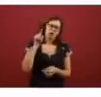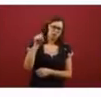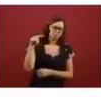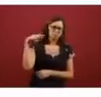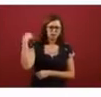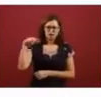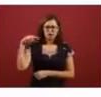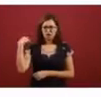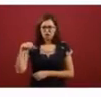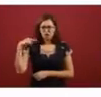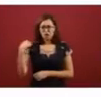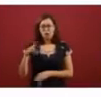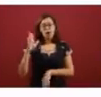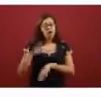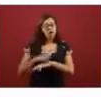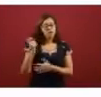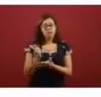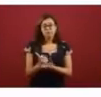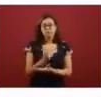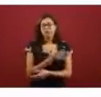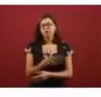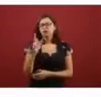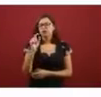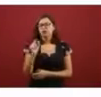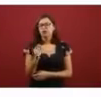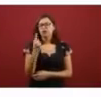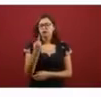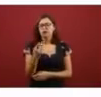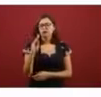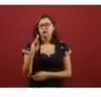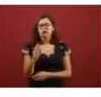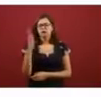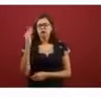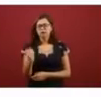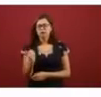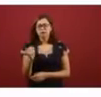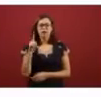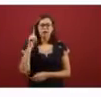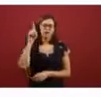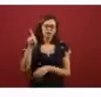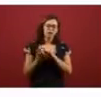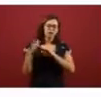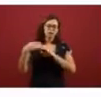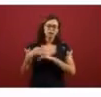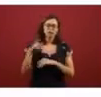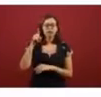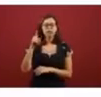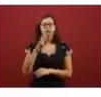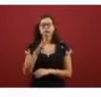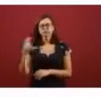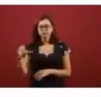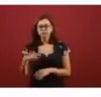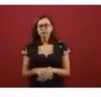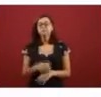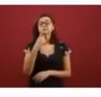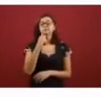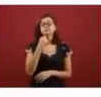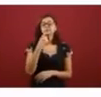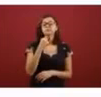Veracruz, mientras que la más cara a 21.99 la encontramos en Los Cabos, Baja California. En combustible